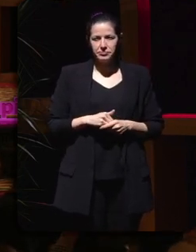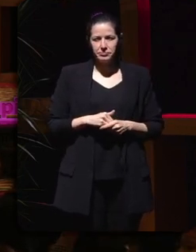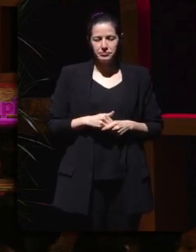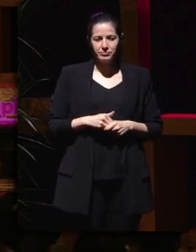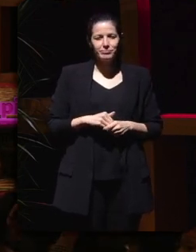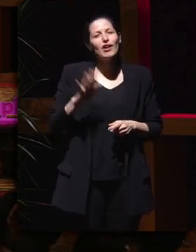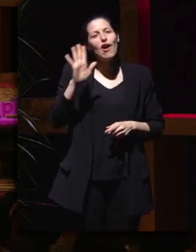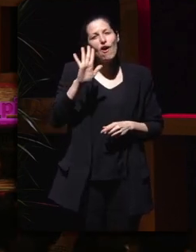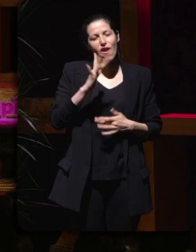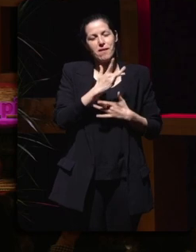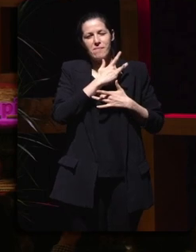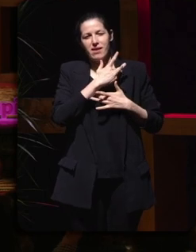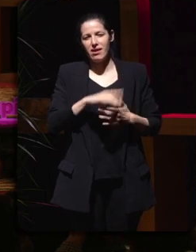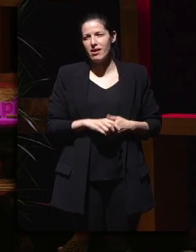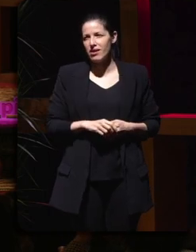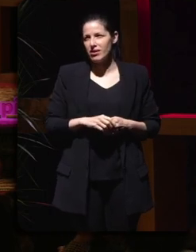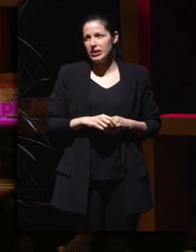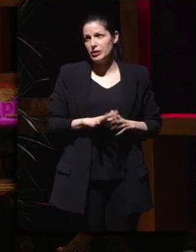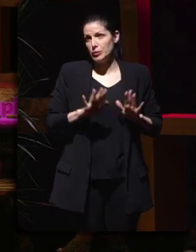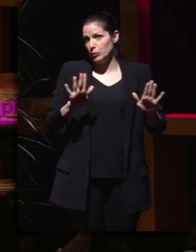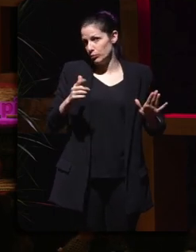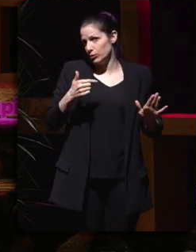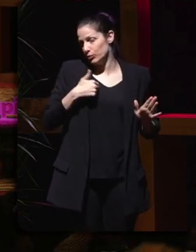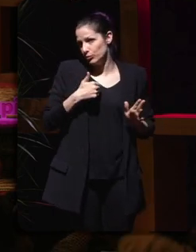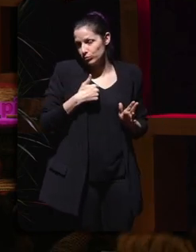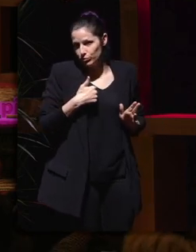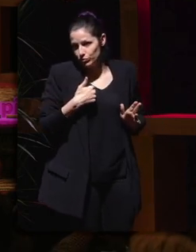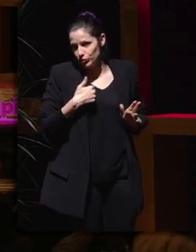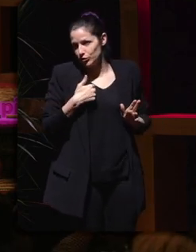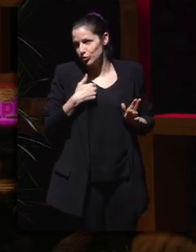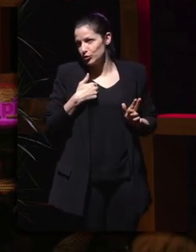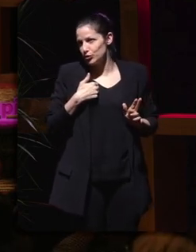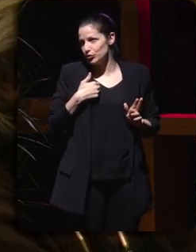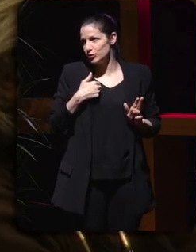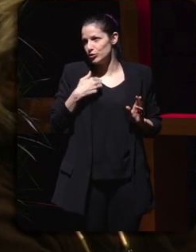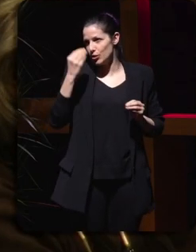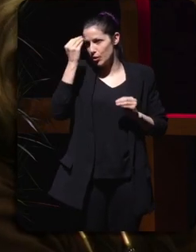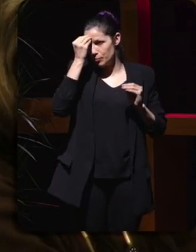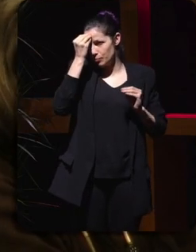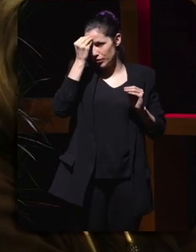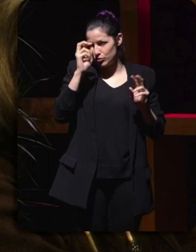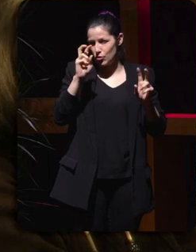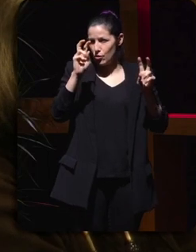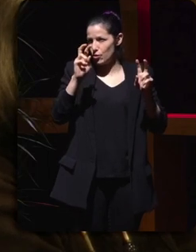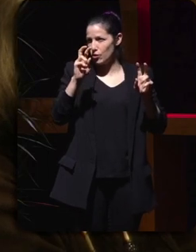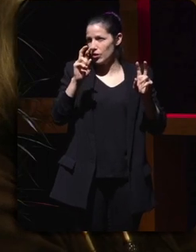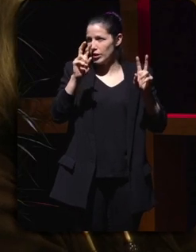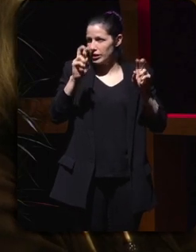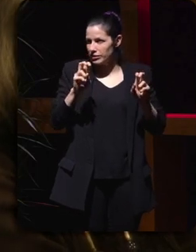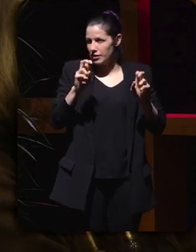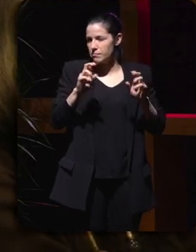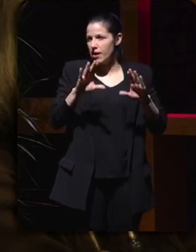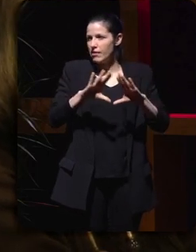Hola María Hola empezar diciendo que estamos intuyo bastante distantes en tema de feminismo y en posicionamientos